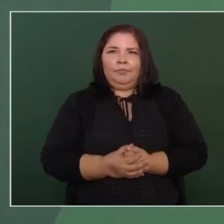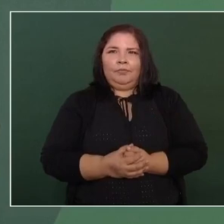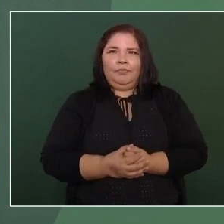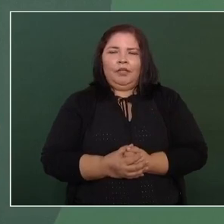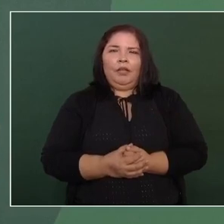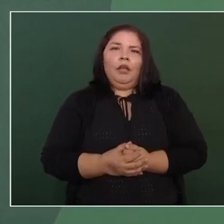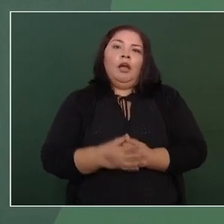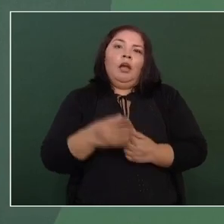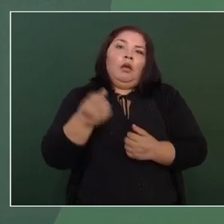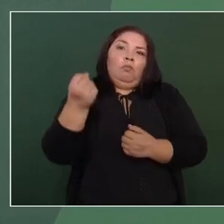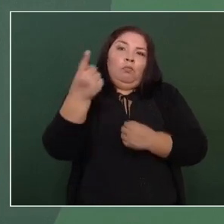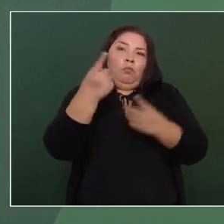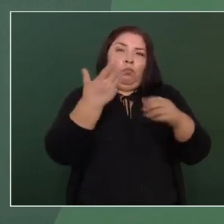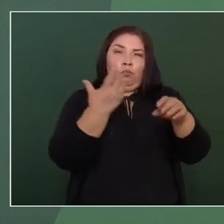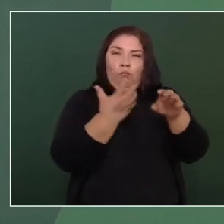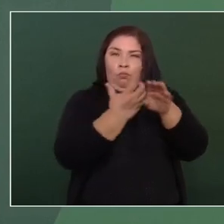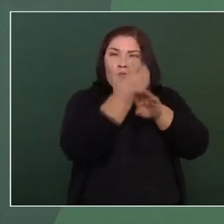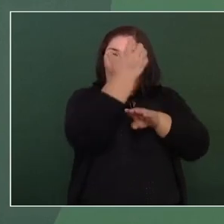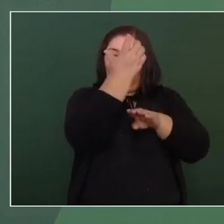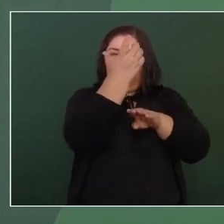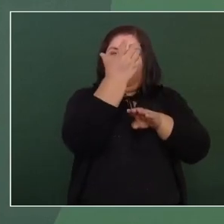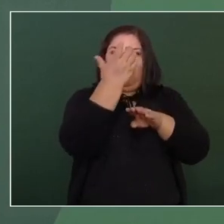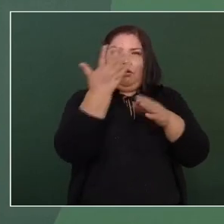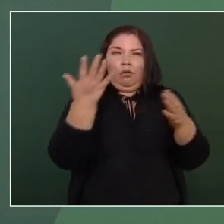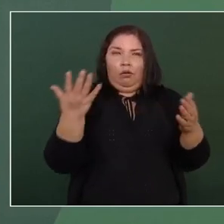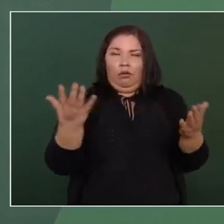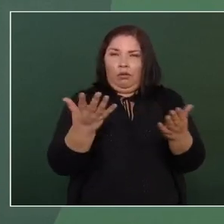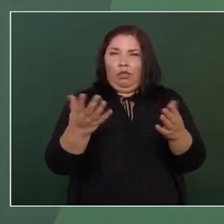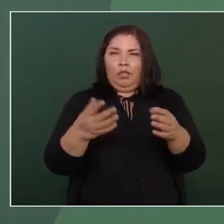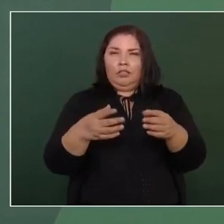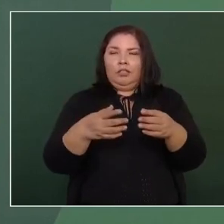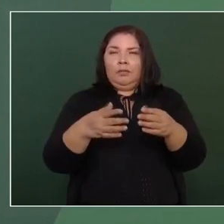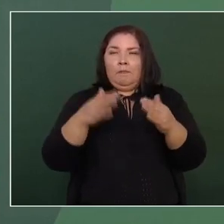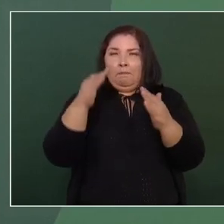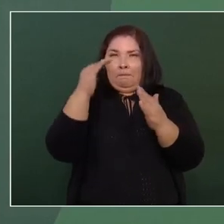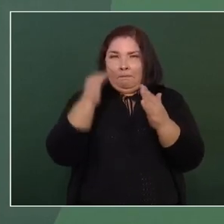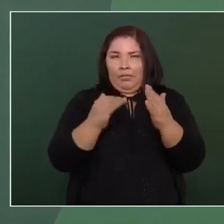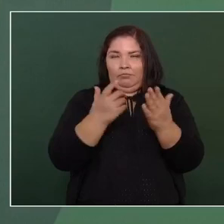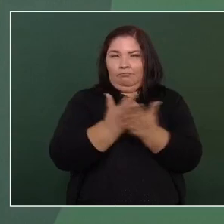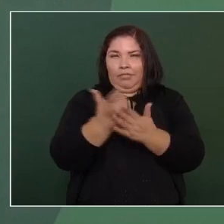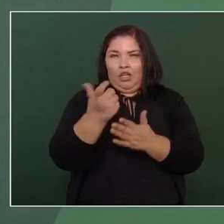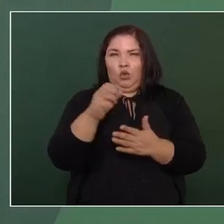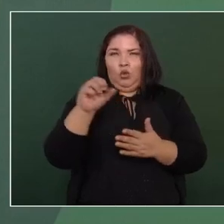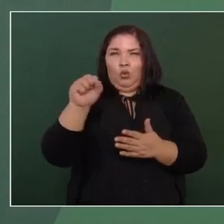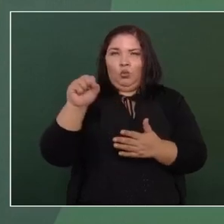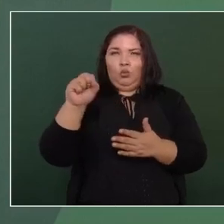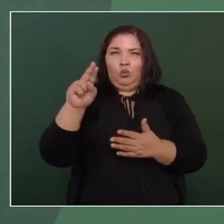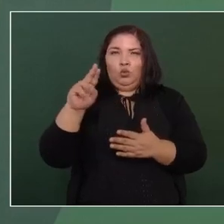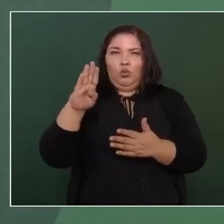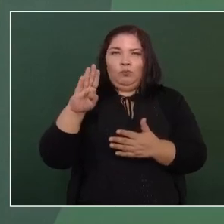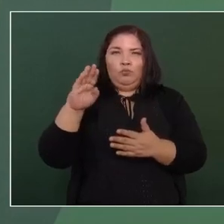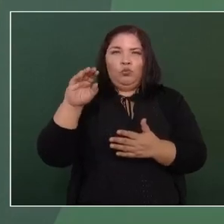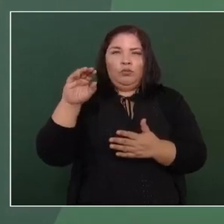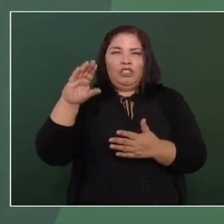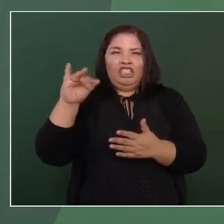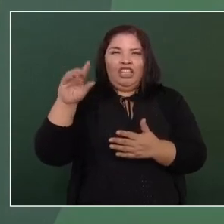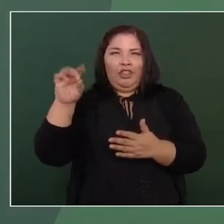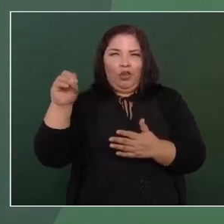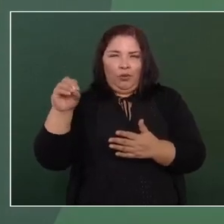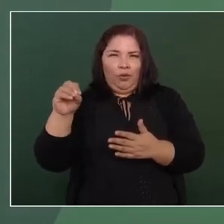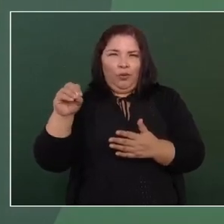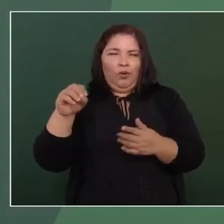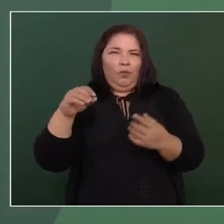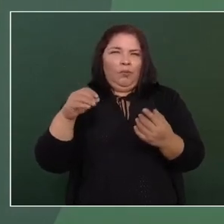En algunos estados hay subsidio, hemos mantenido un subsidio, como es el